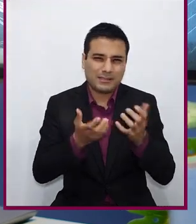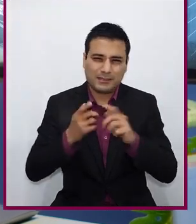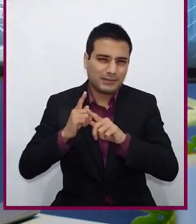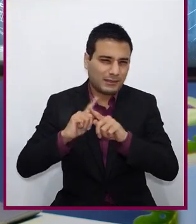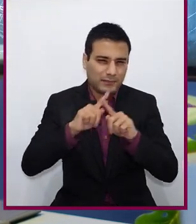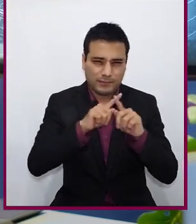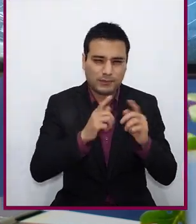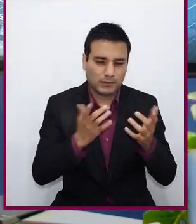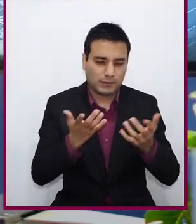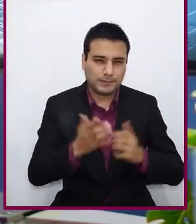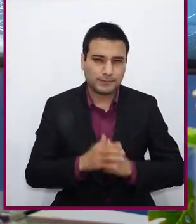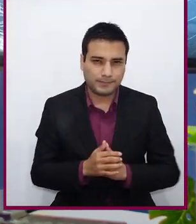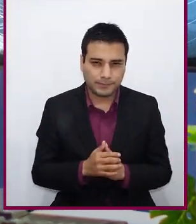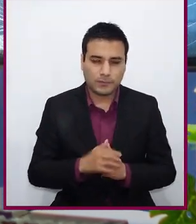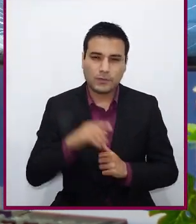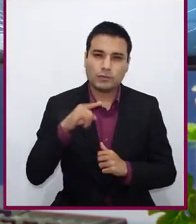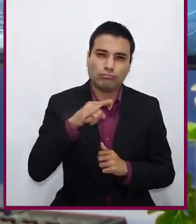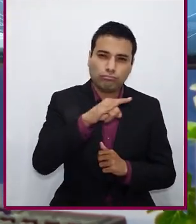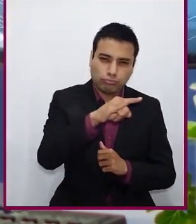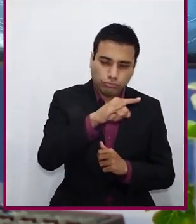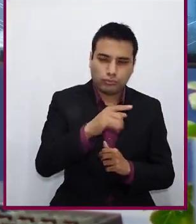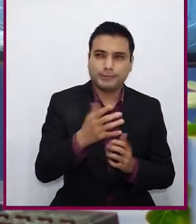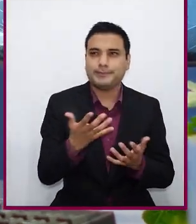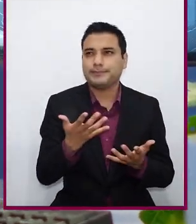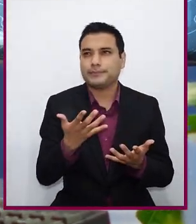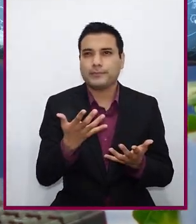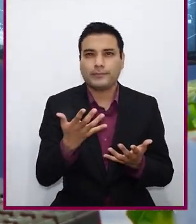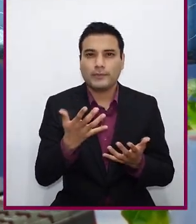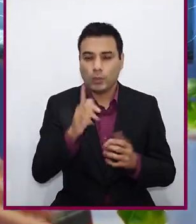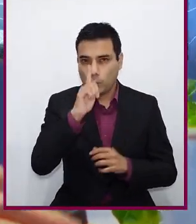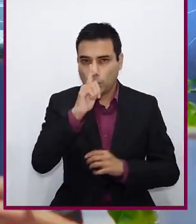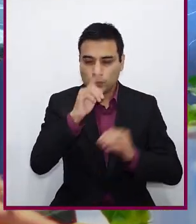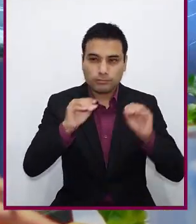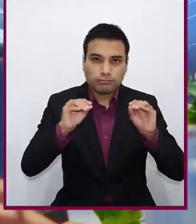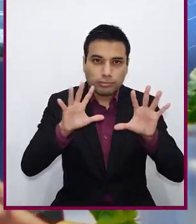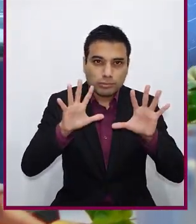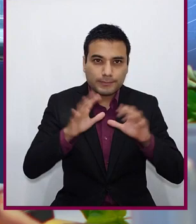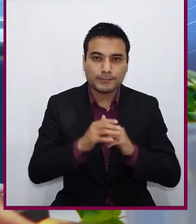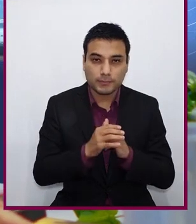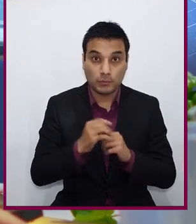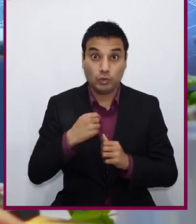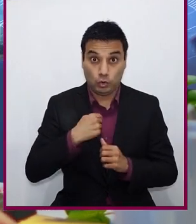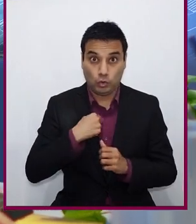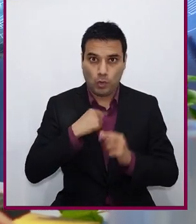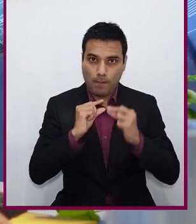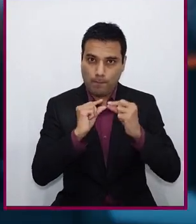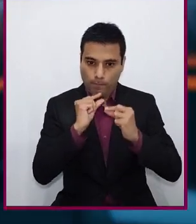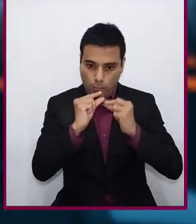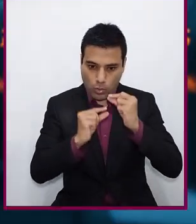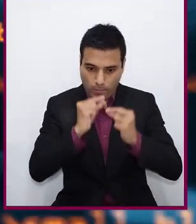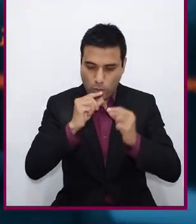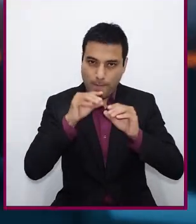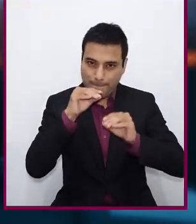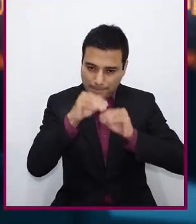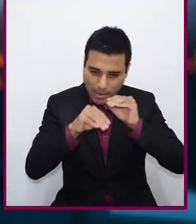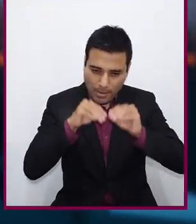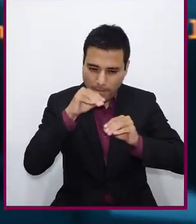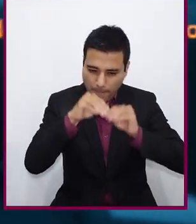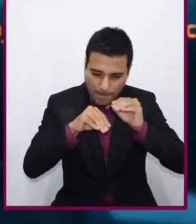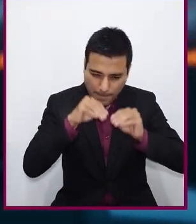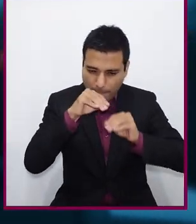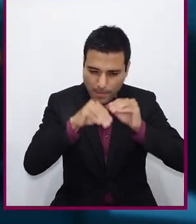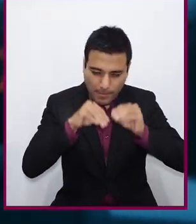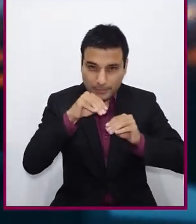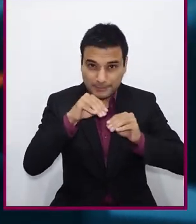podemos tener atributos como el vapor marca color y por cierto esta acción de nuevo despega